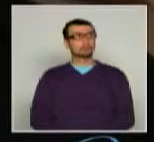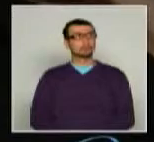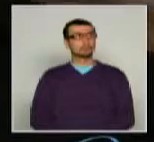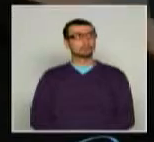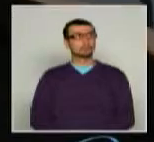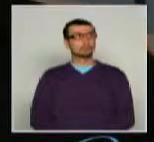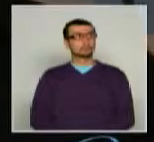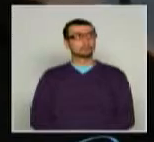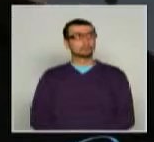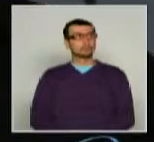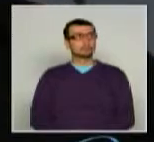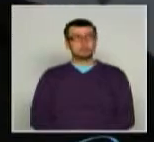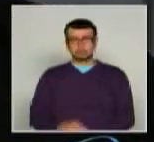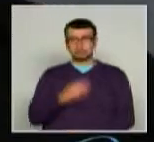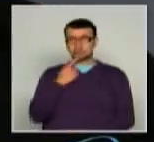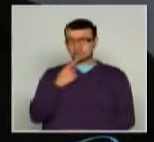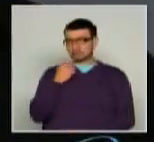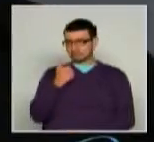Muy bien. Perfecto.